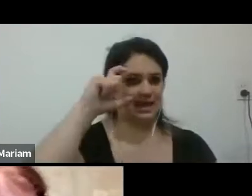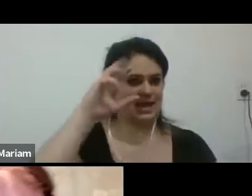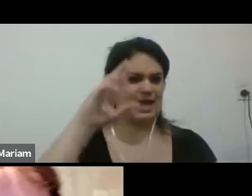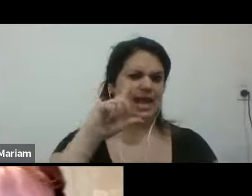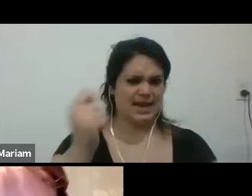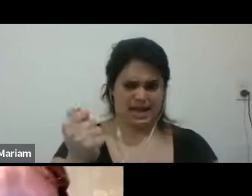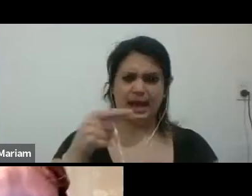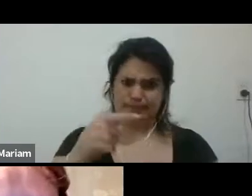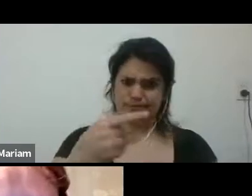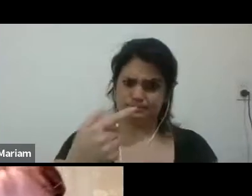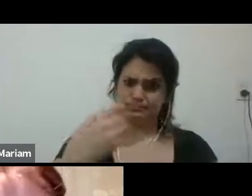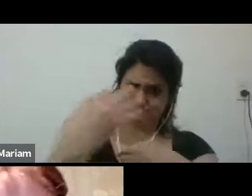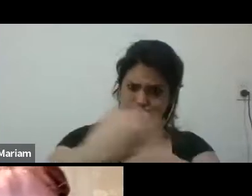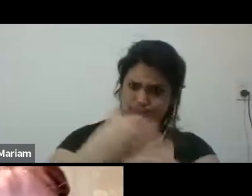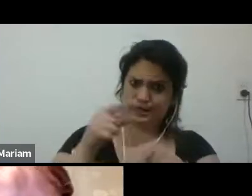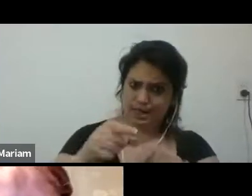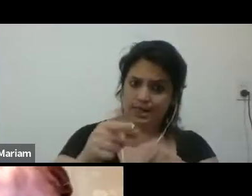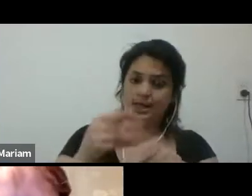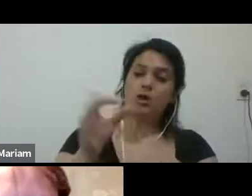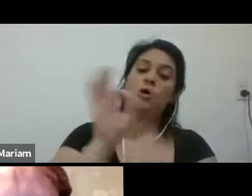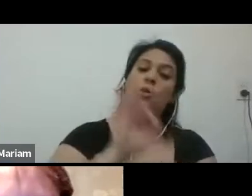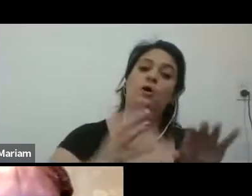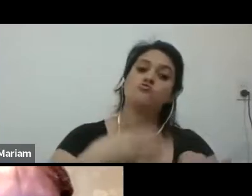algo que tendría que hacer aparte